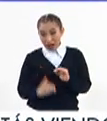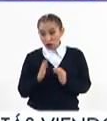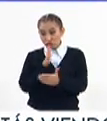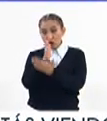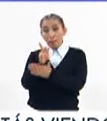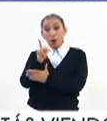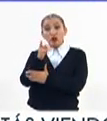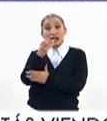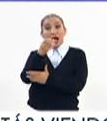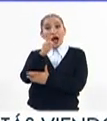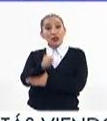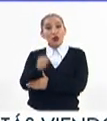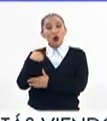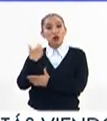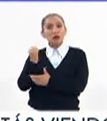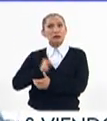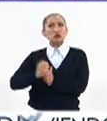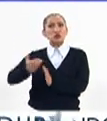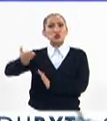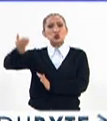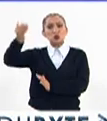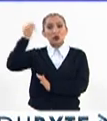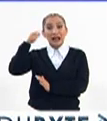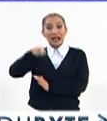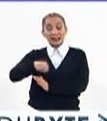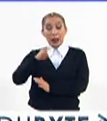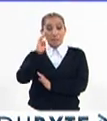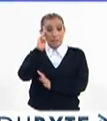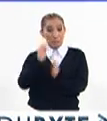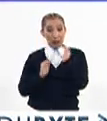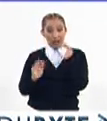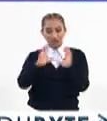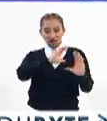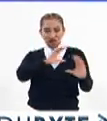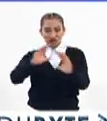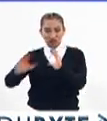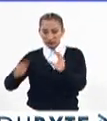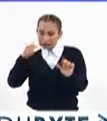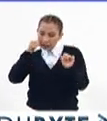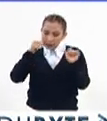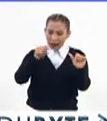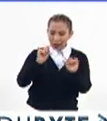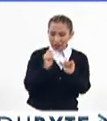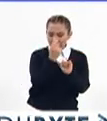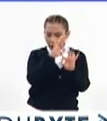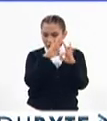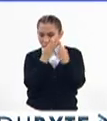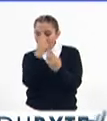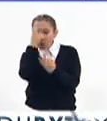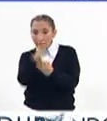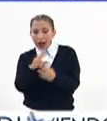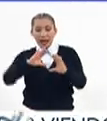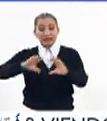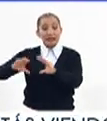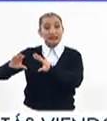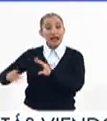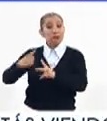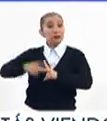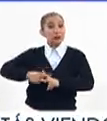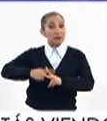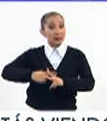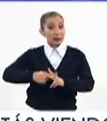este posgrado en un siglo. Este máster otorga una formación académica enfocada en técnicas y modelos para las enseñanzas de